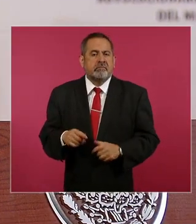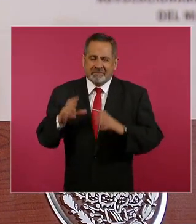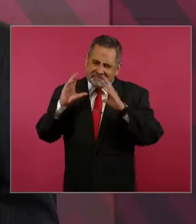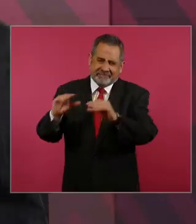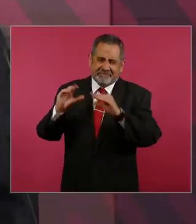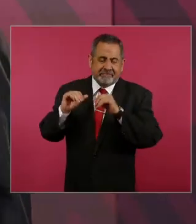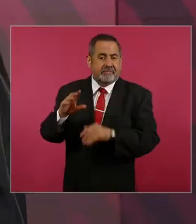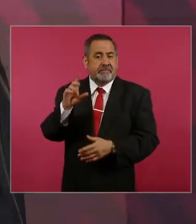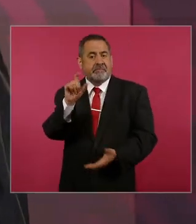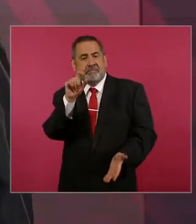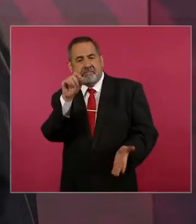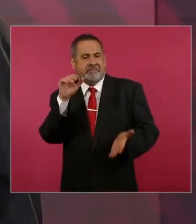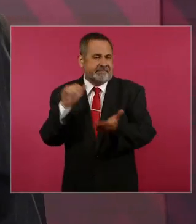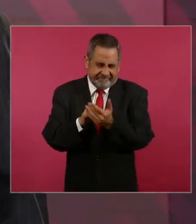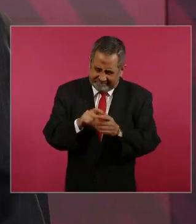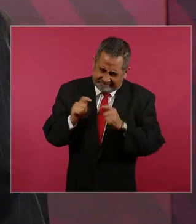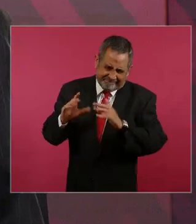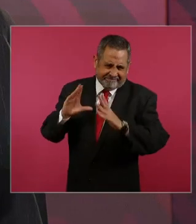20 mil